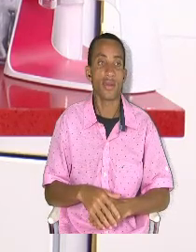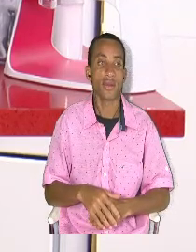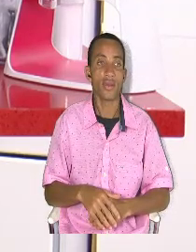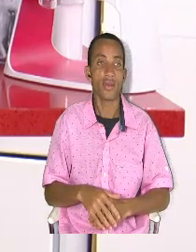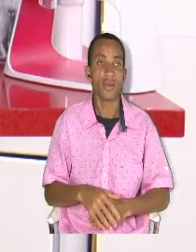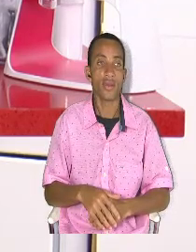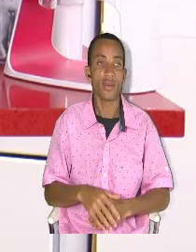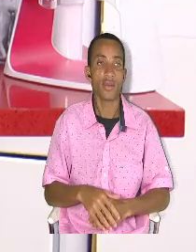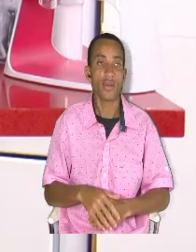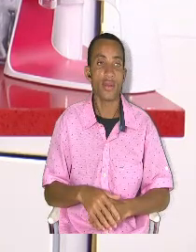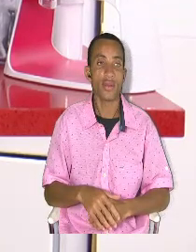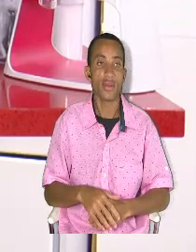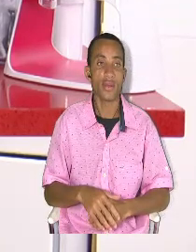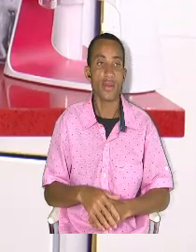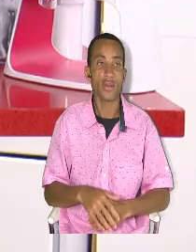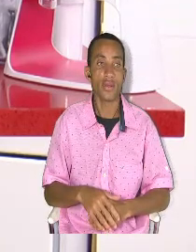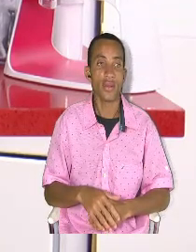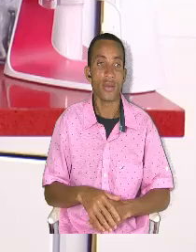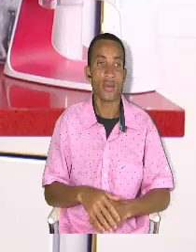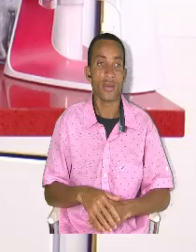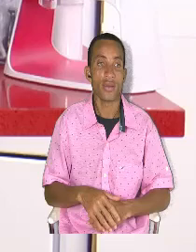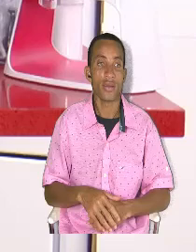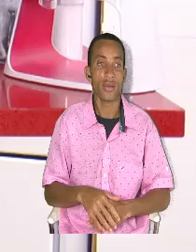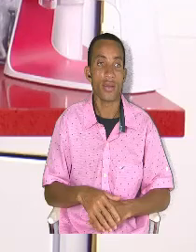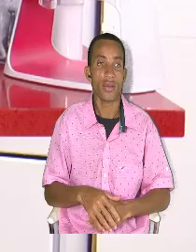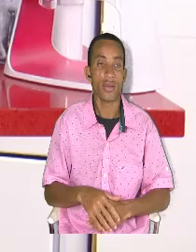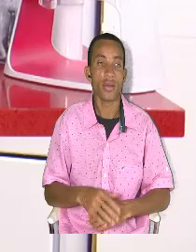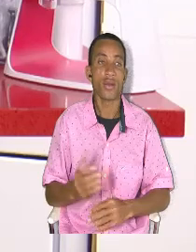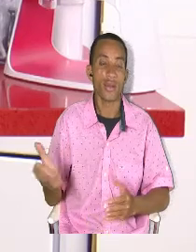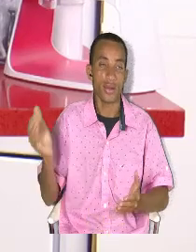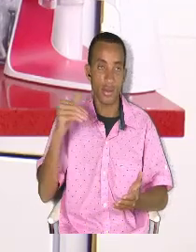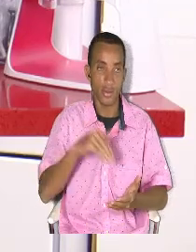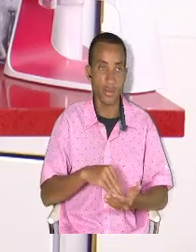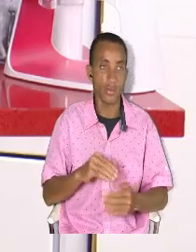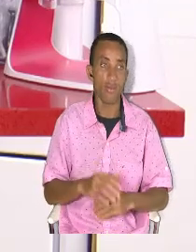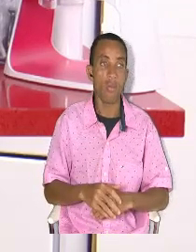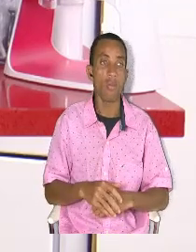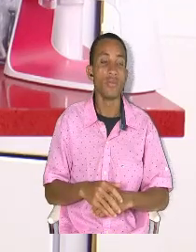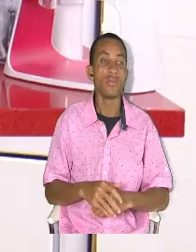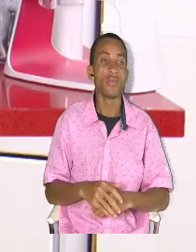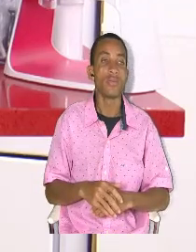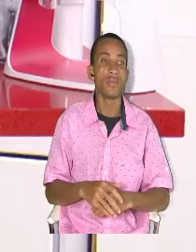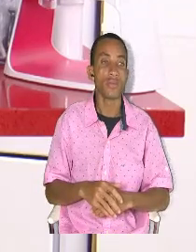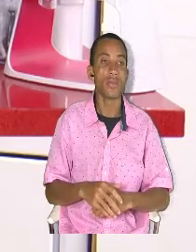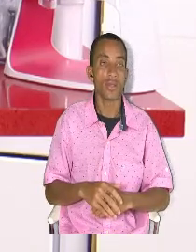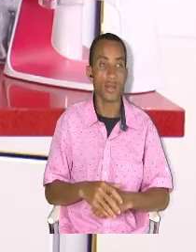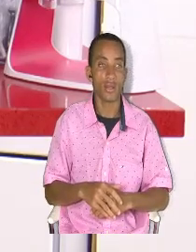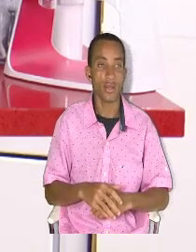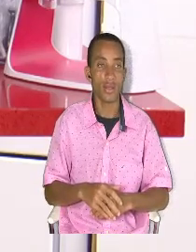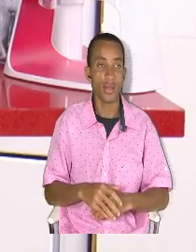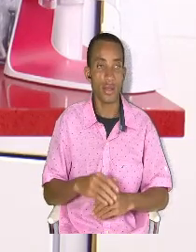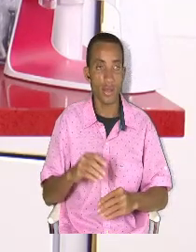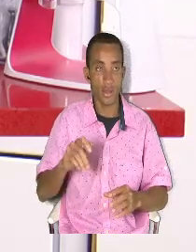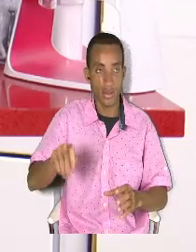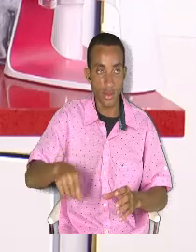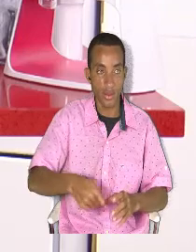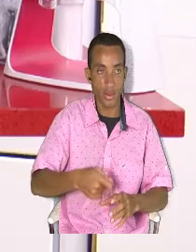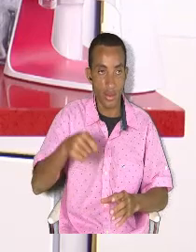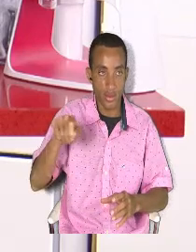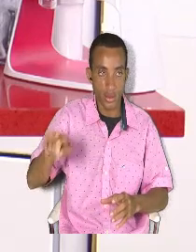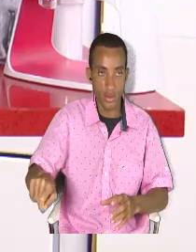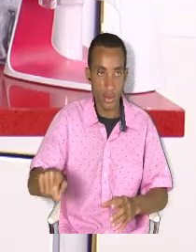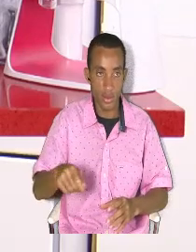Perfecto. Listo. Bueno, don Miguel, entonces volvemos con nuestro puré. Agregamos otra cantidad de puré. ¿Sí? Entonces vamos a trabajar